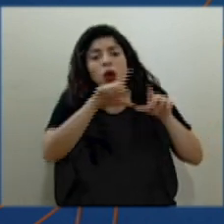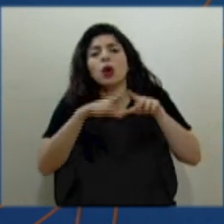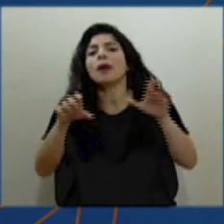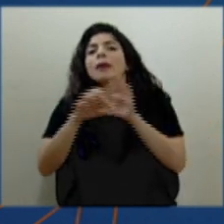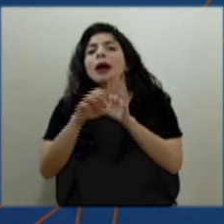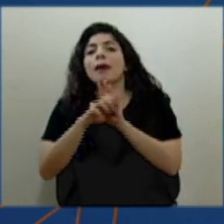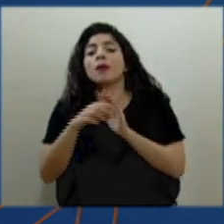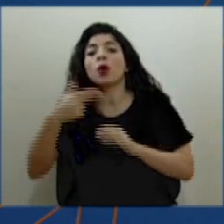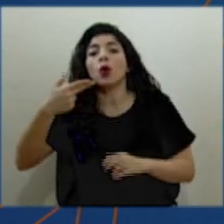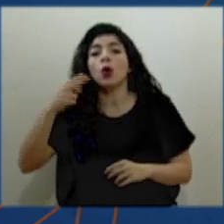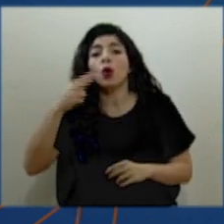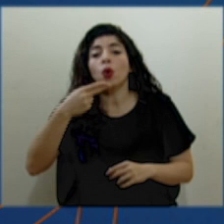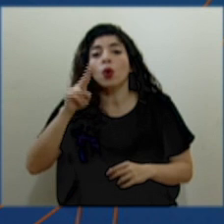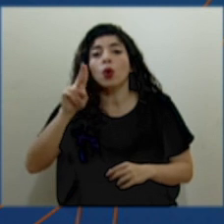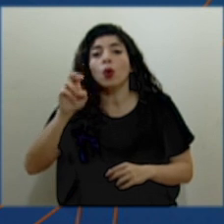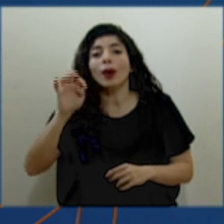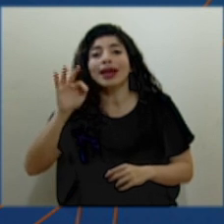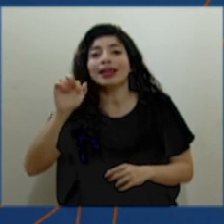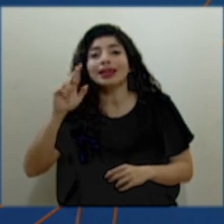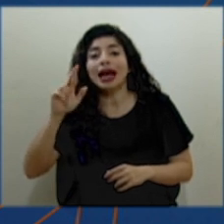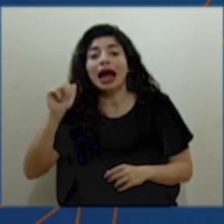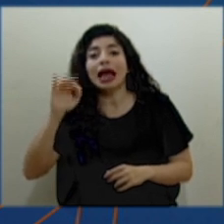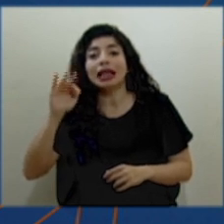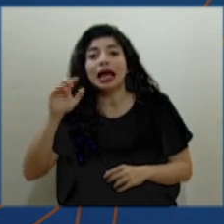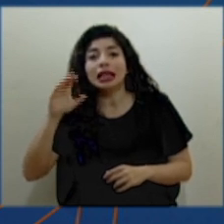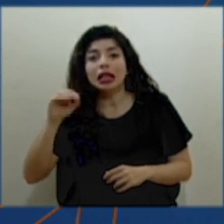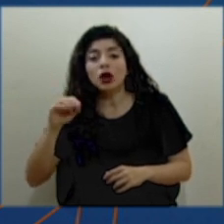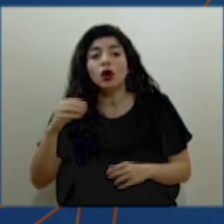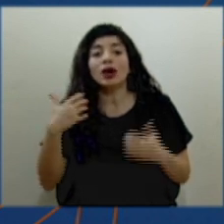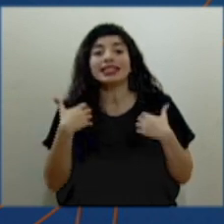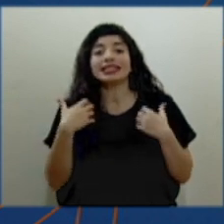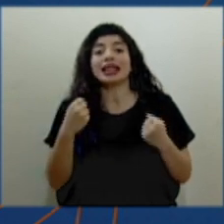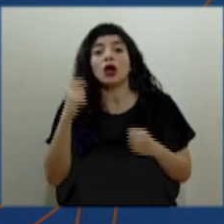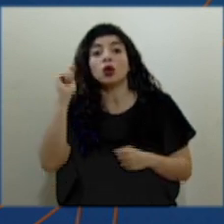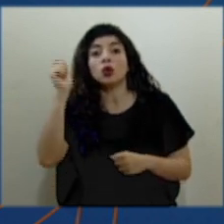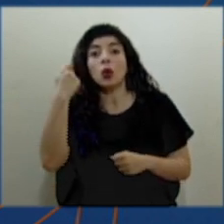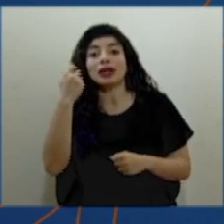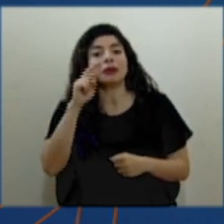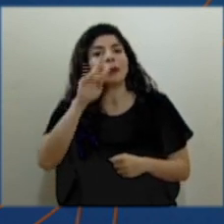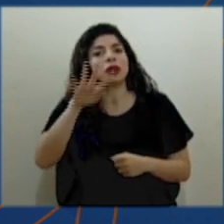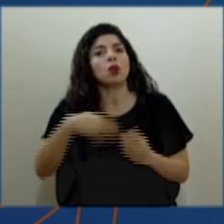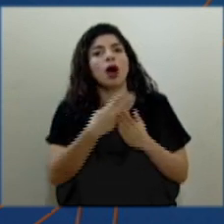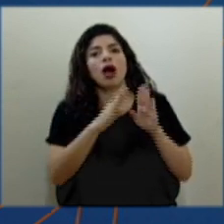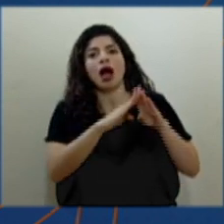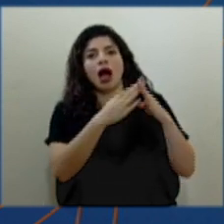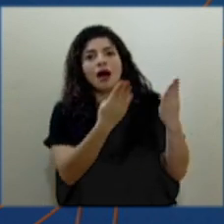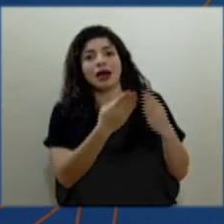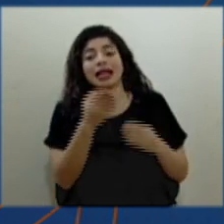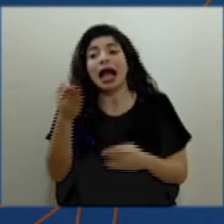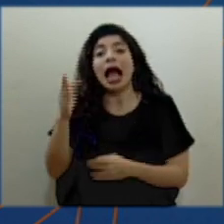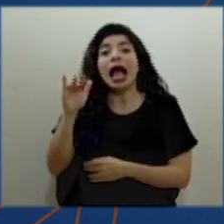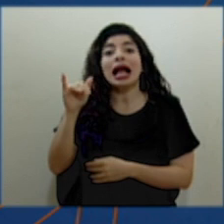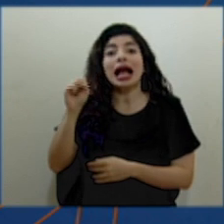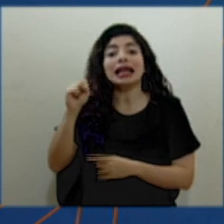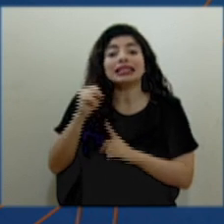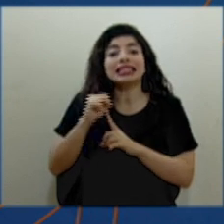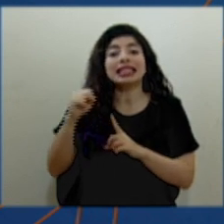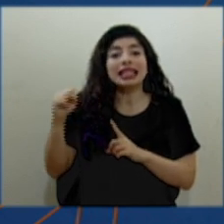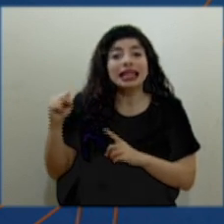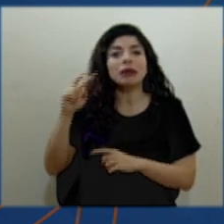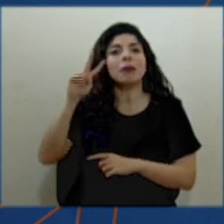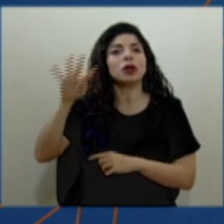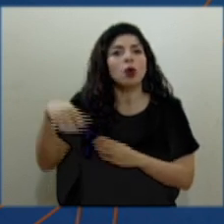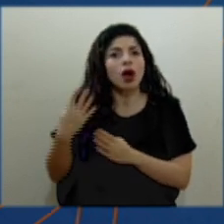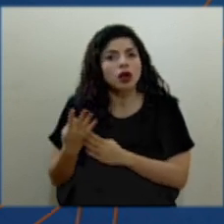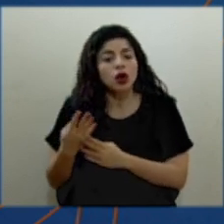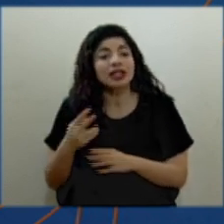ejemplo, en la región Huetar Atlántica, el área de salud de Guásimo estará abierta 24 horas, el CAIS de Siquirres 24 horas,